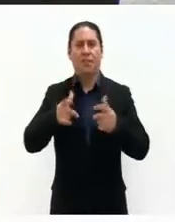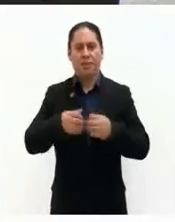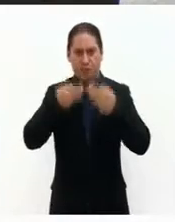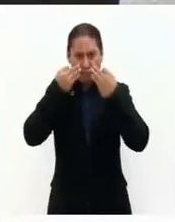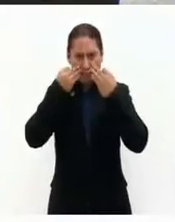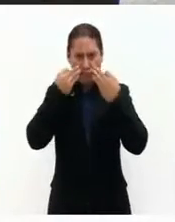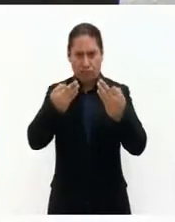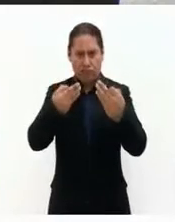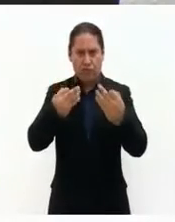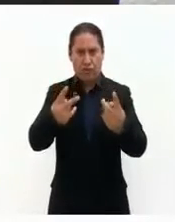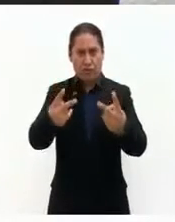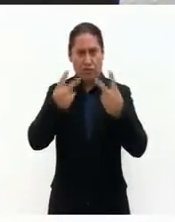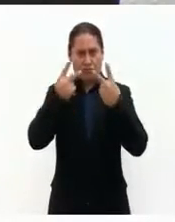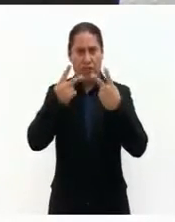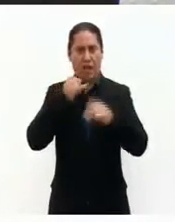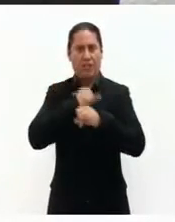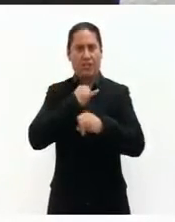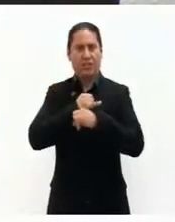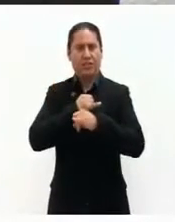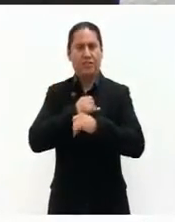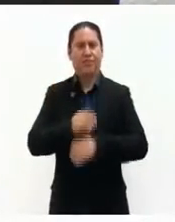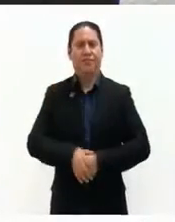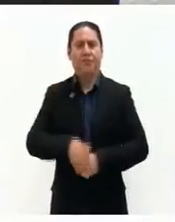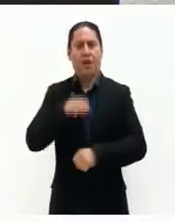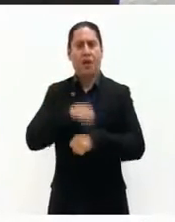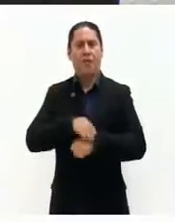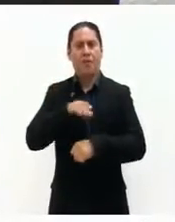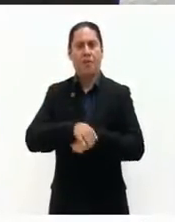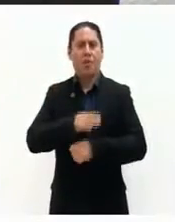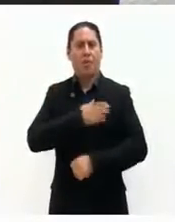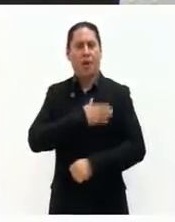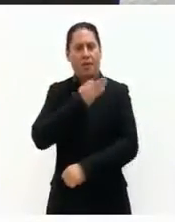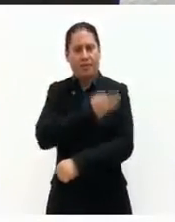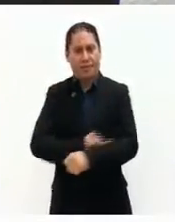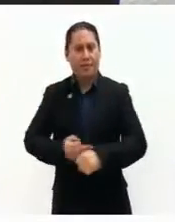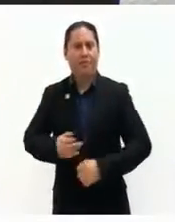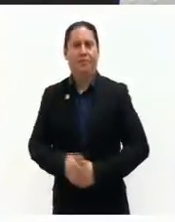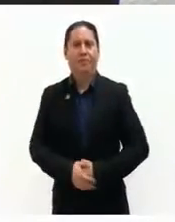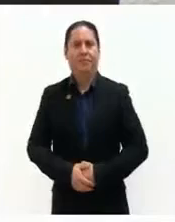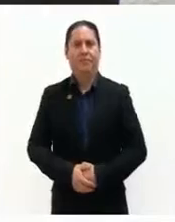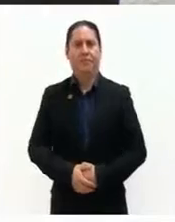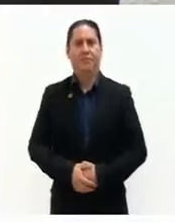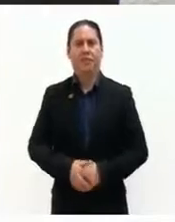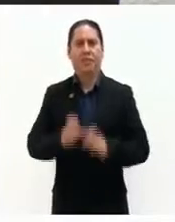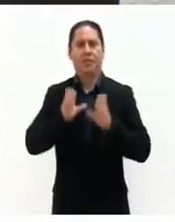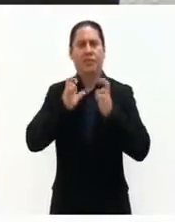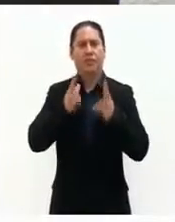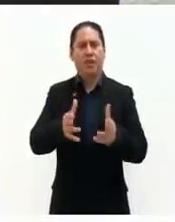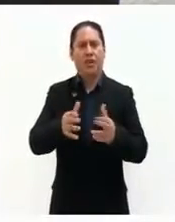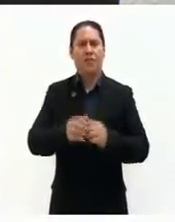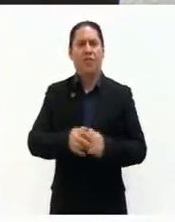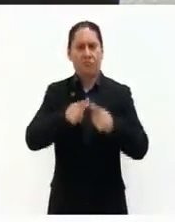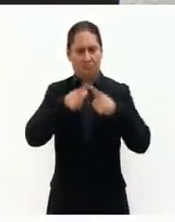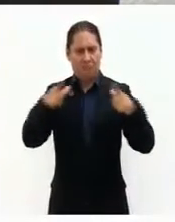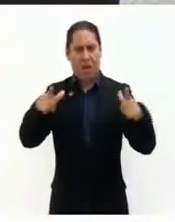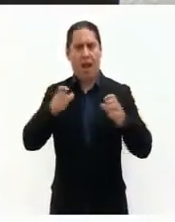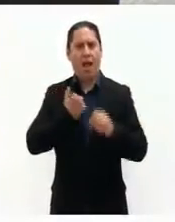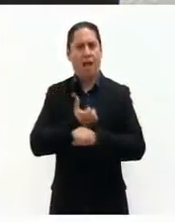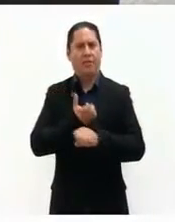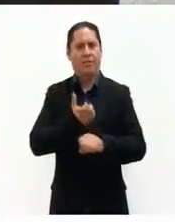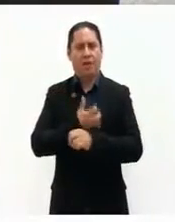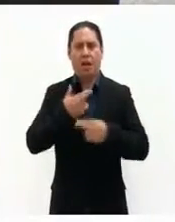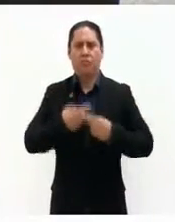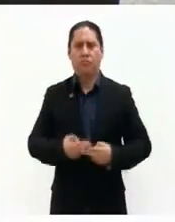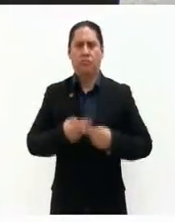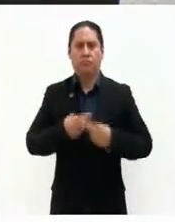las diversas plataformas digitales, amigos y amigas, muy buenas tardes. Chiapas es un gran estado cuyas